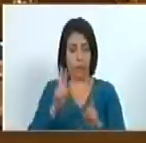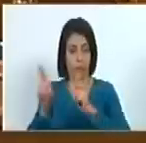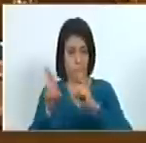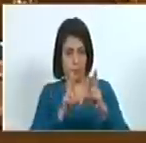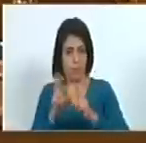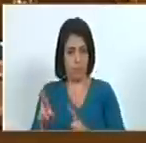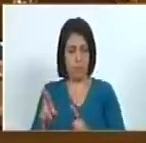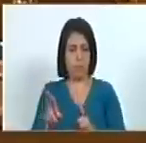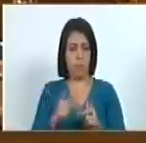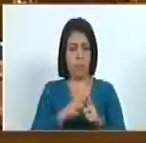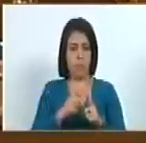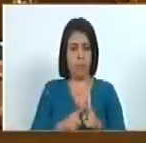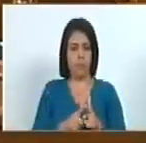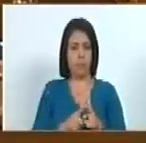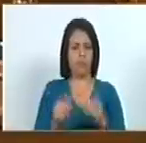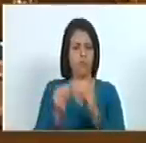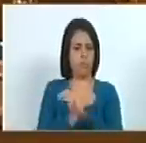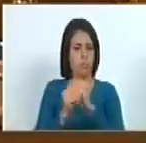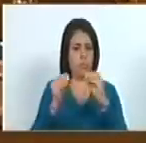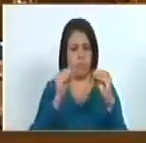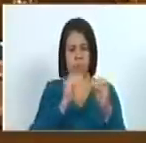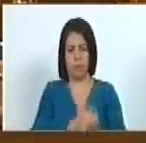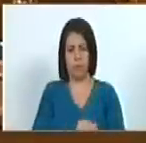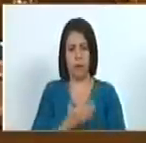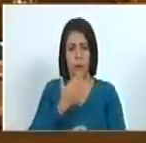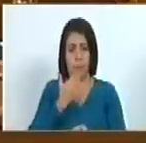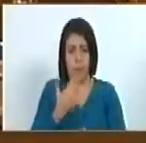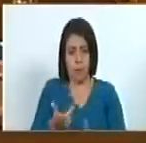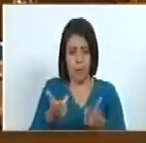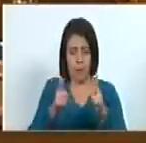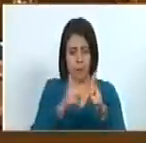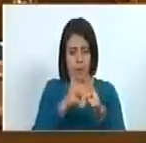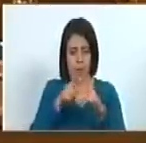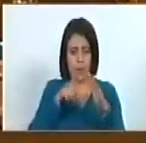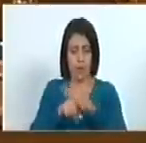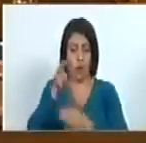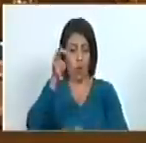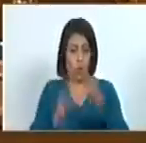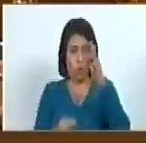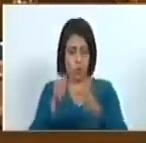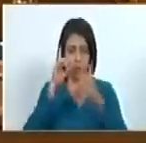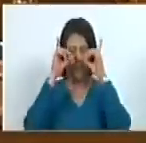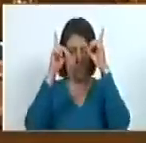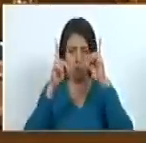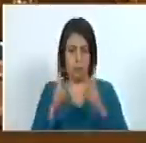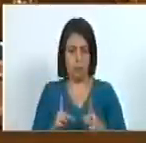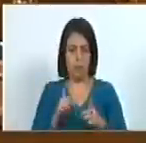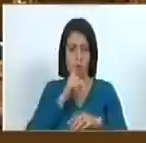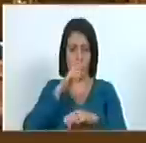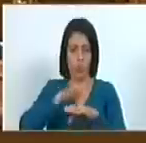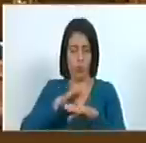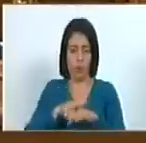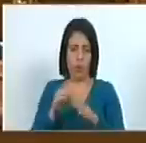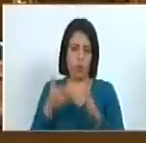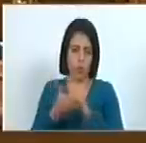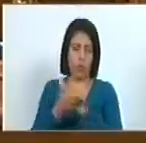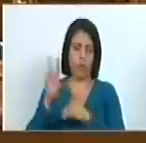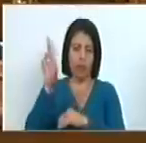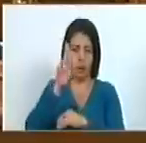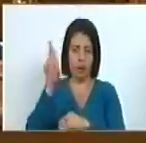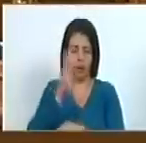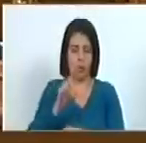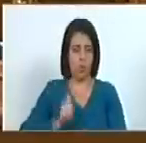con deudas, controversias, litigios o decisiones judiciales que involucren a la República o